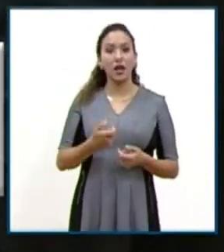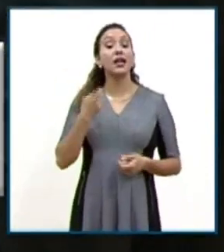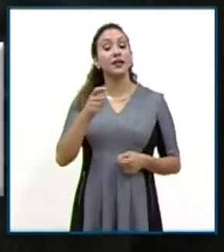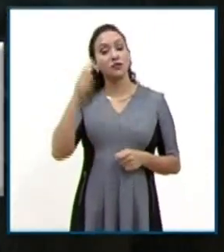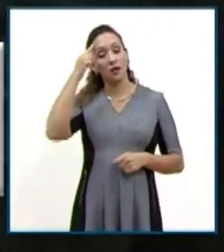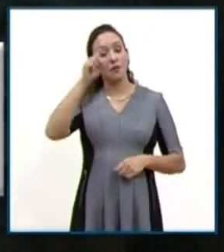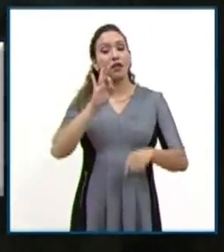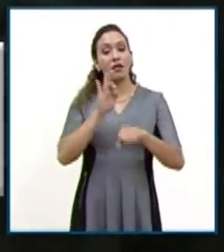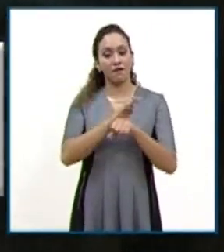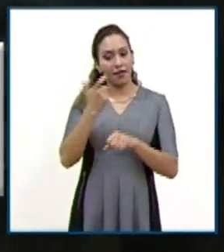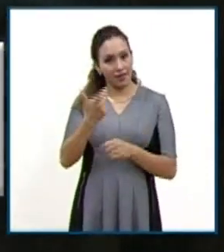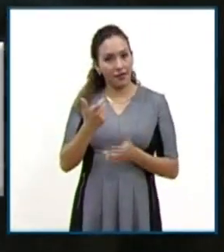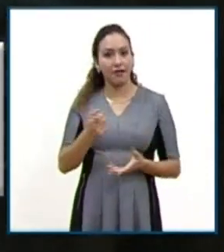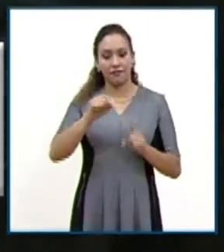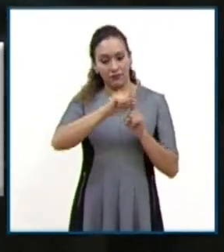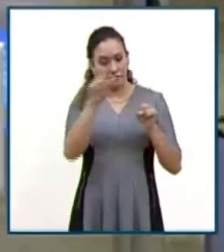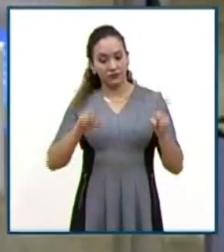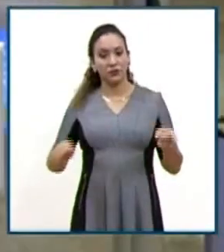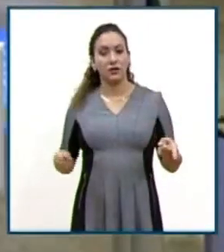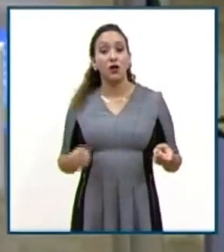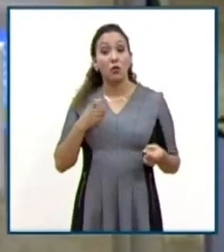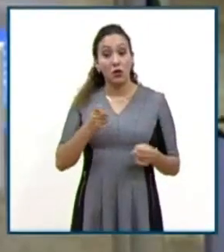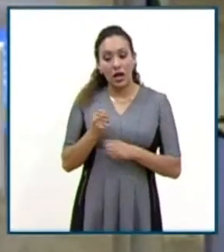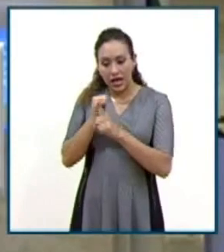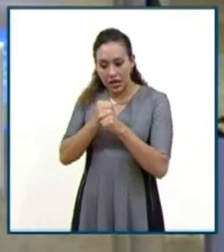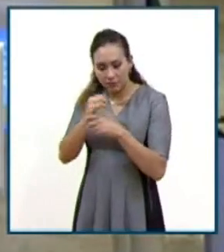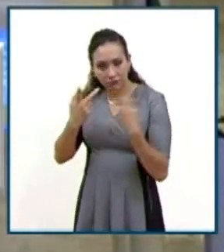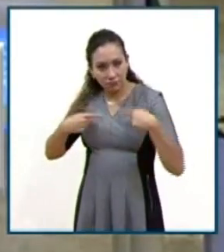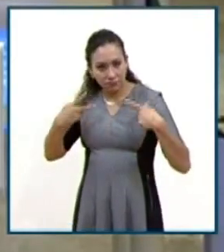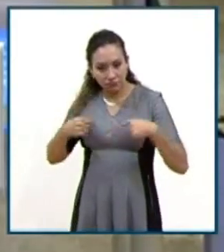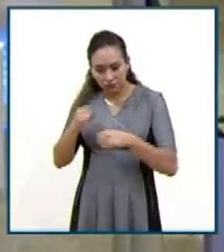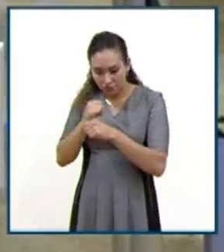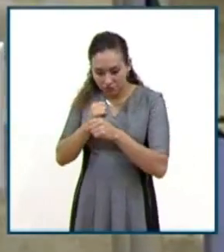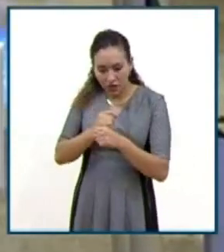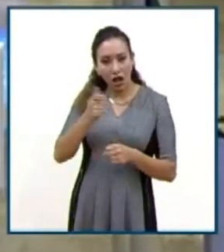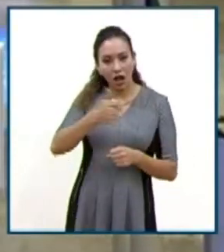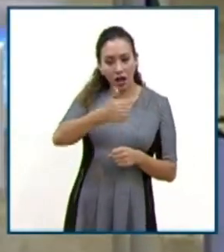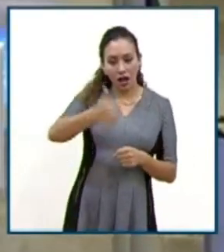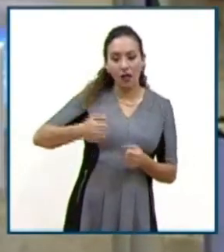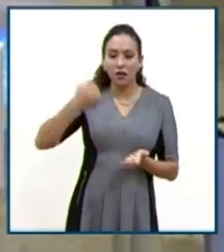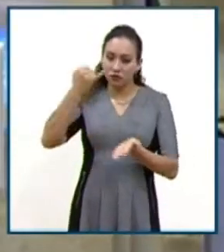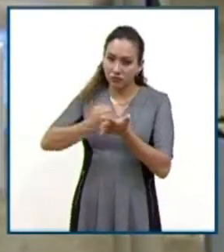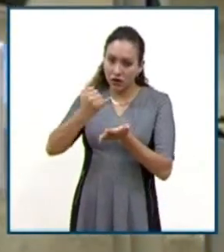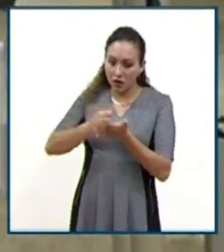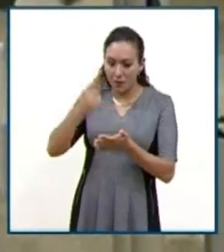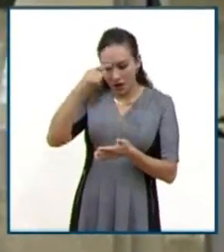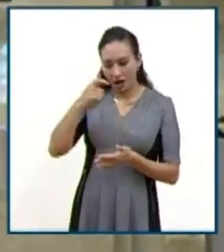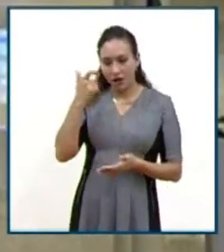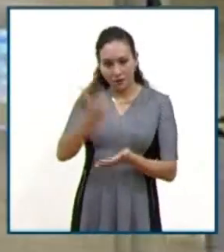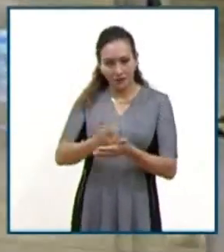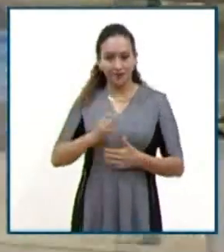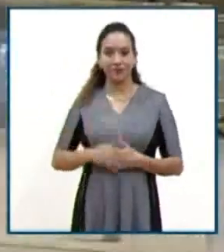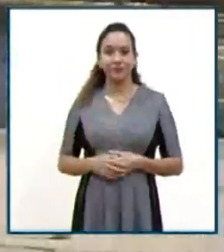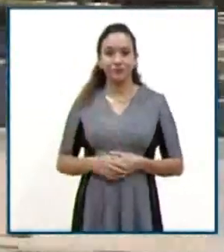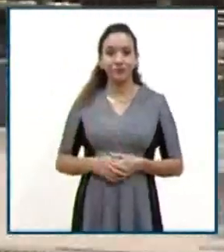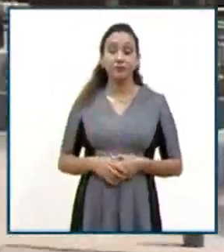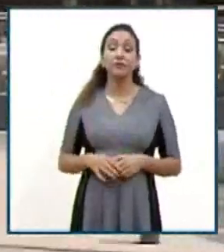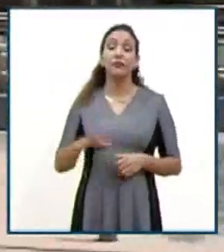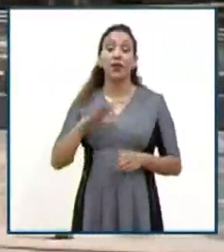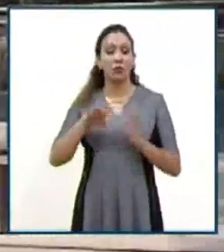nación. Para ello, lleva a cabo acciones de fiscalización para asegurar el equilibrio del sistema tributario. Entre estas acciones se